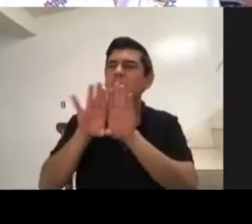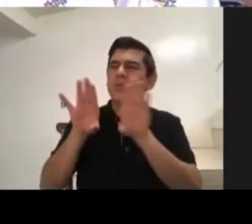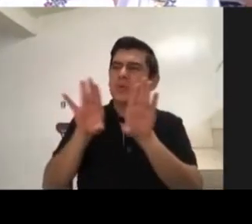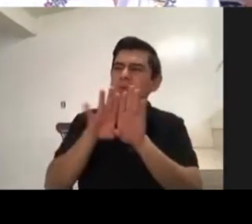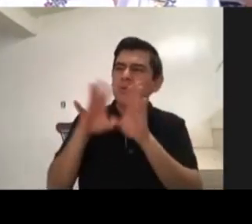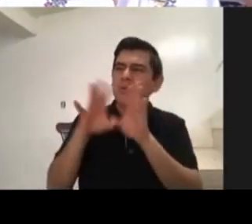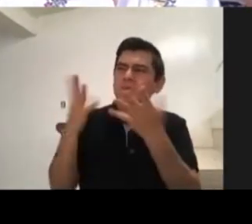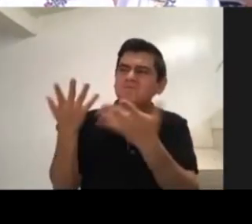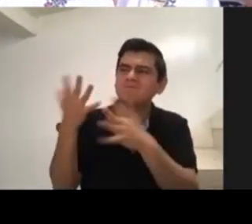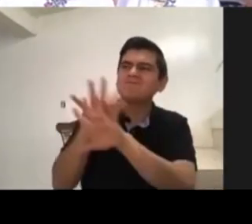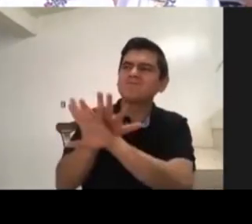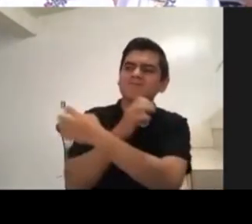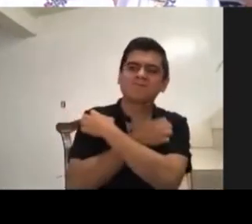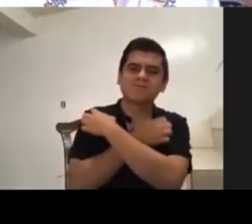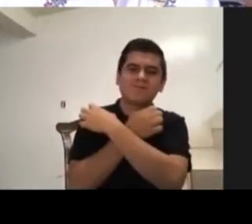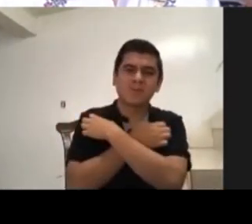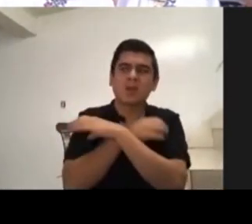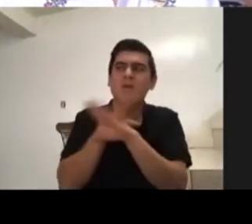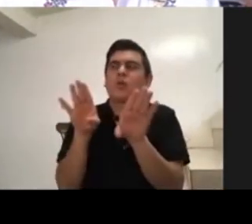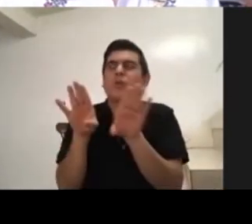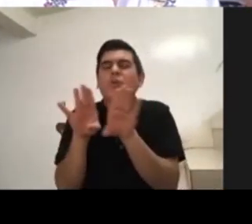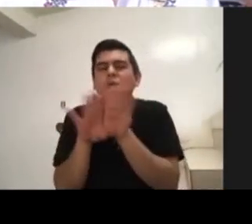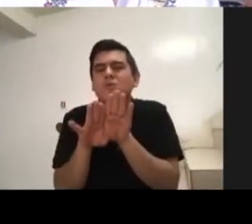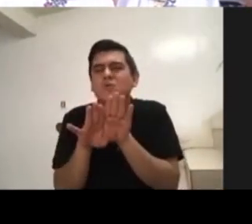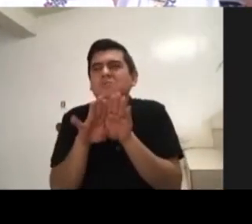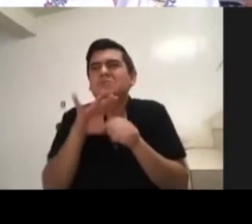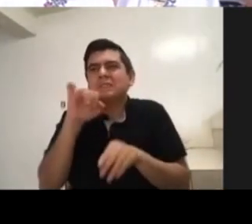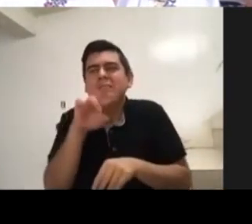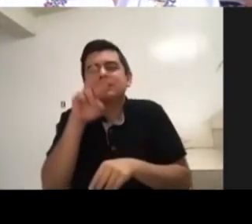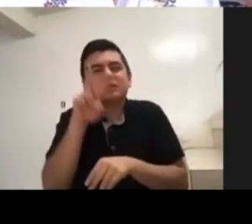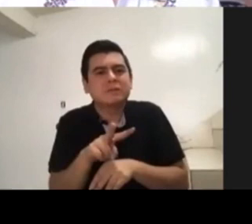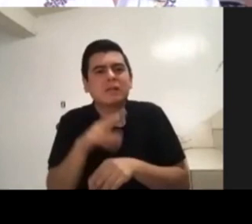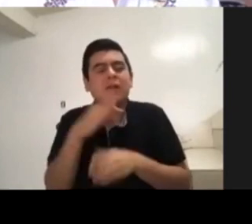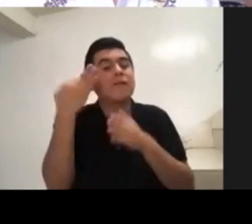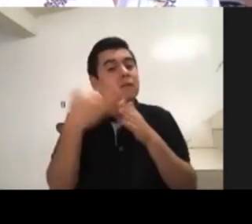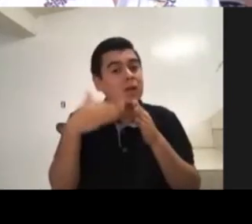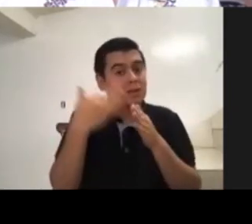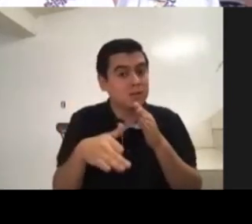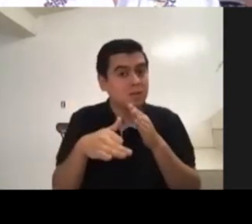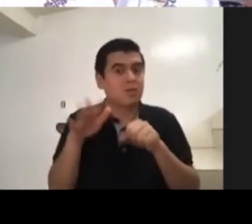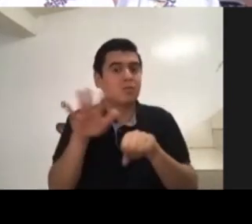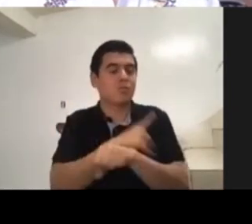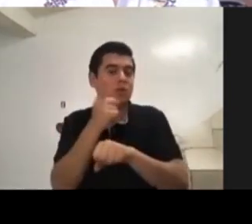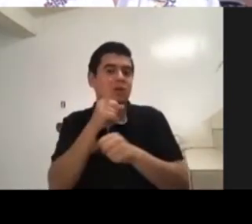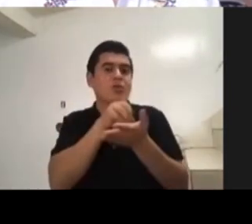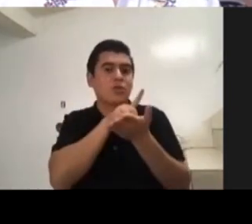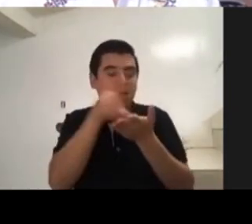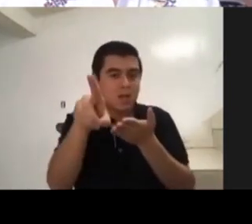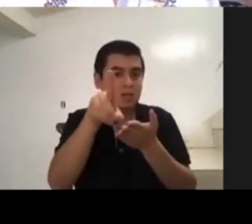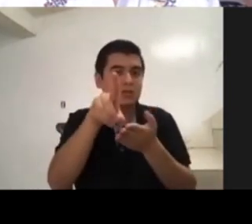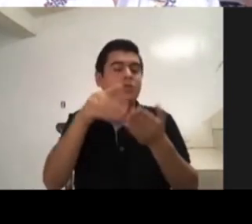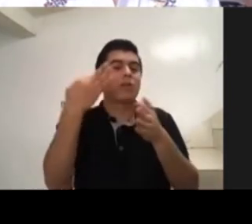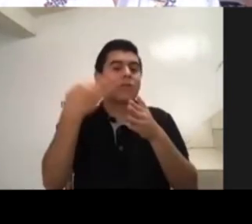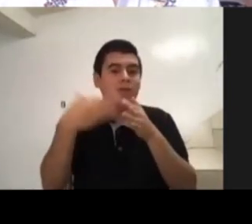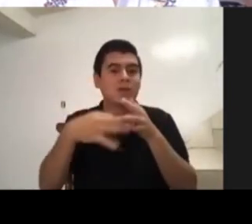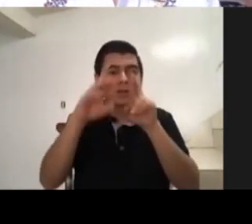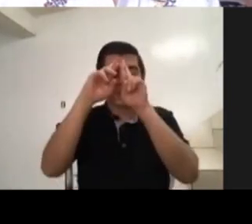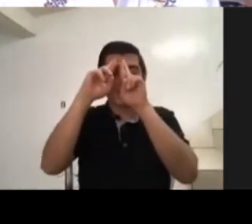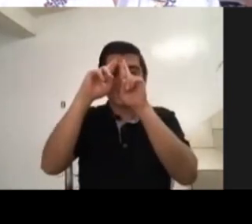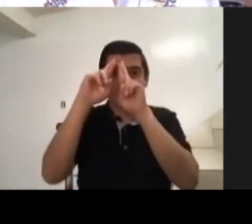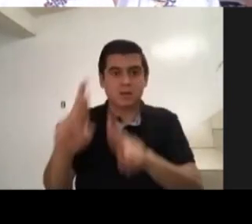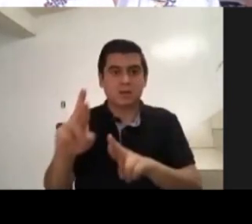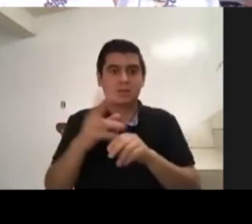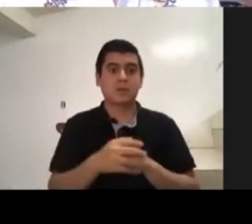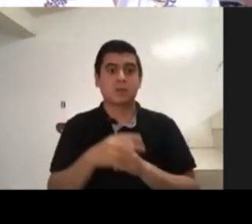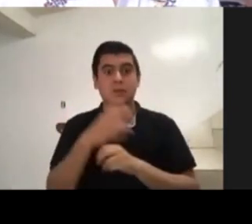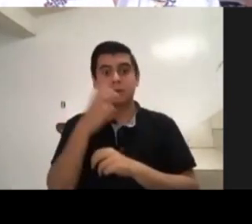diaria, un derecho que respetamos, uno que custodiamos entre todos y todas. México tiene